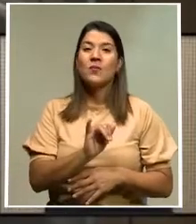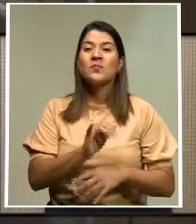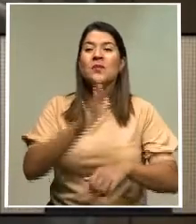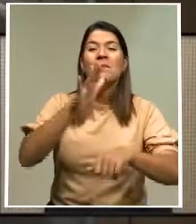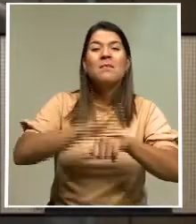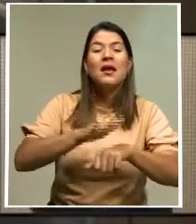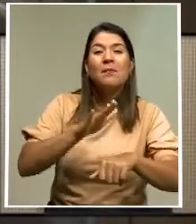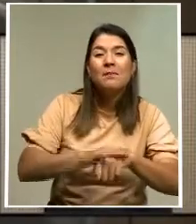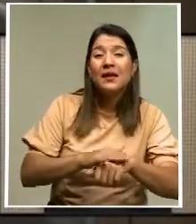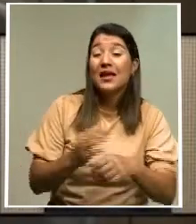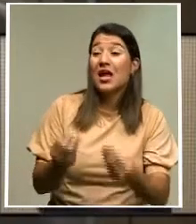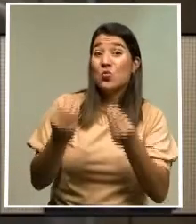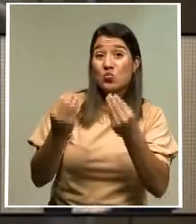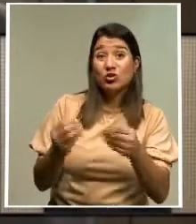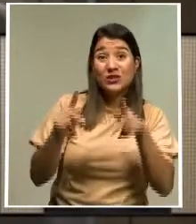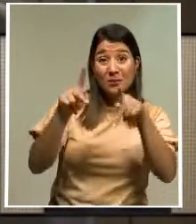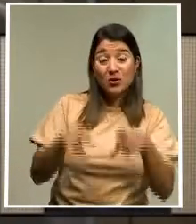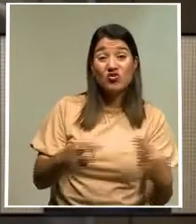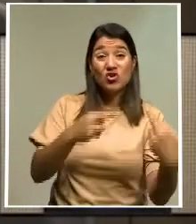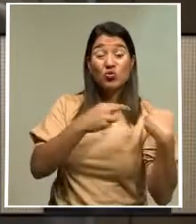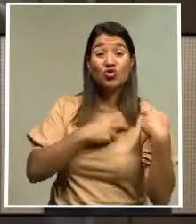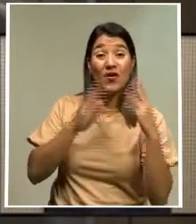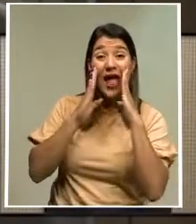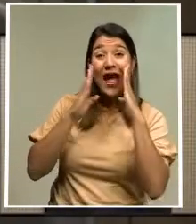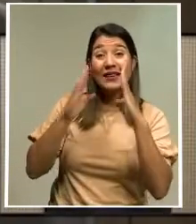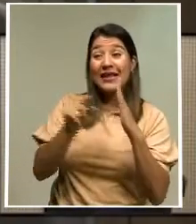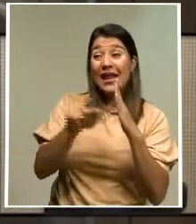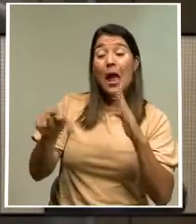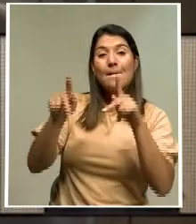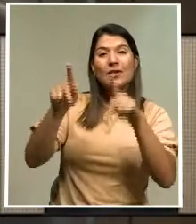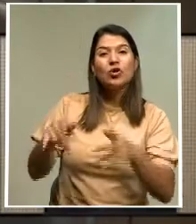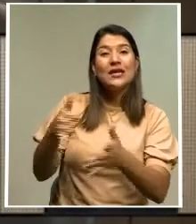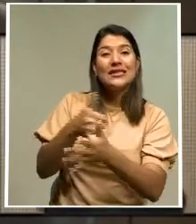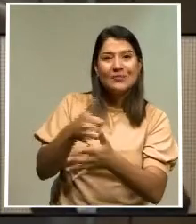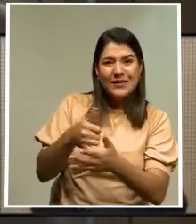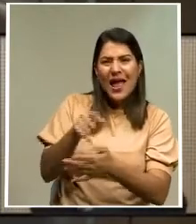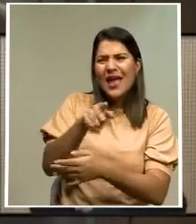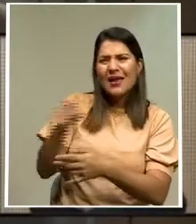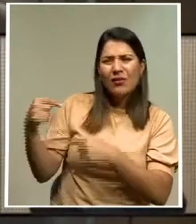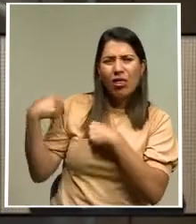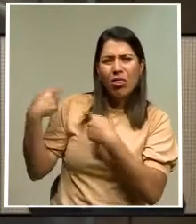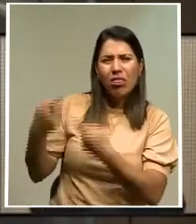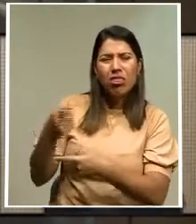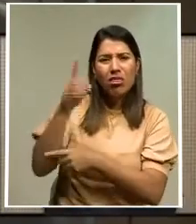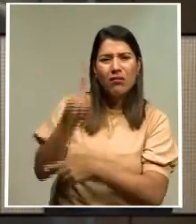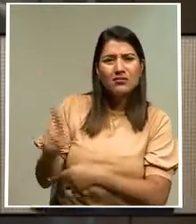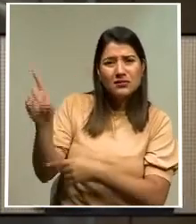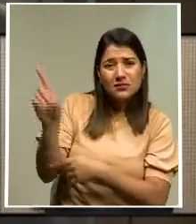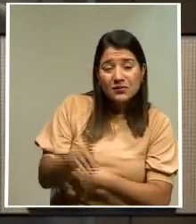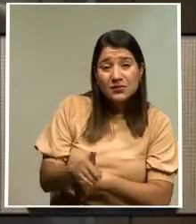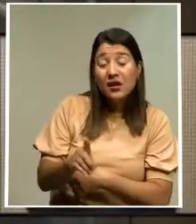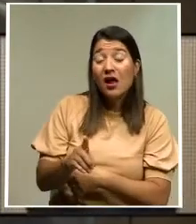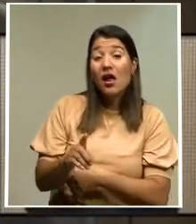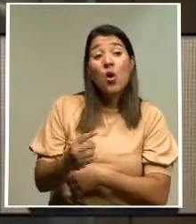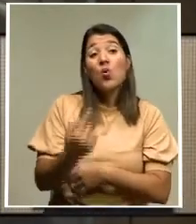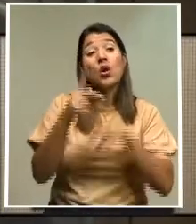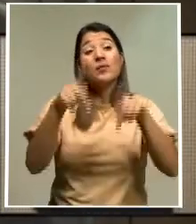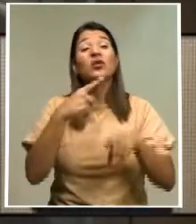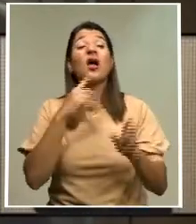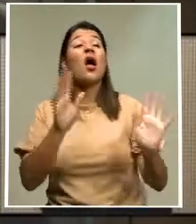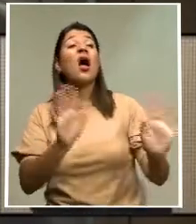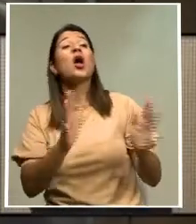atienden a personas vulnerables, personas que son discriminadas, sencillamente se nieguen a recibir